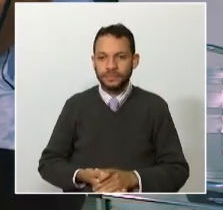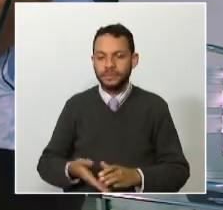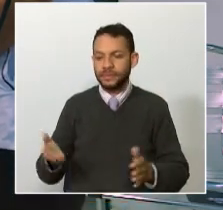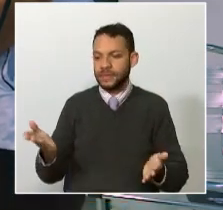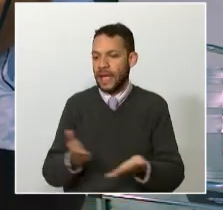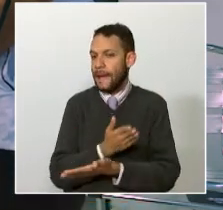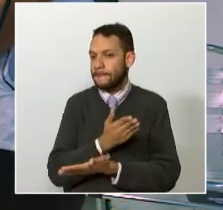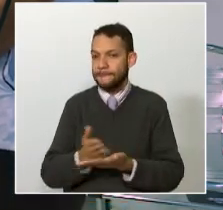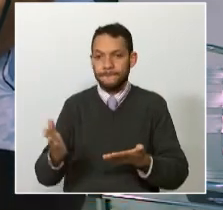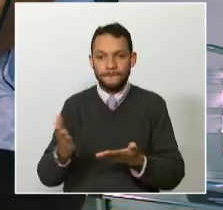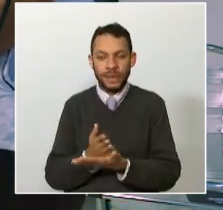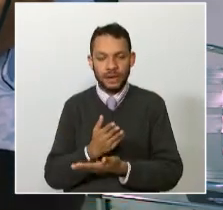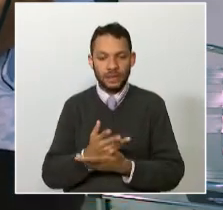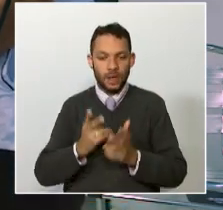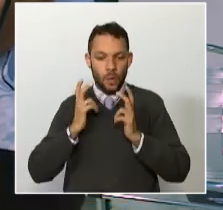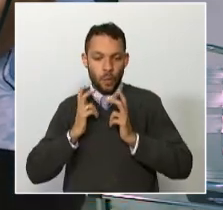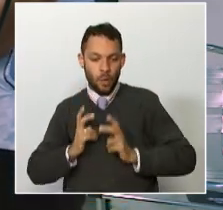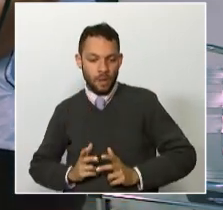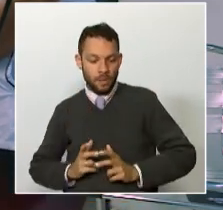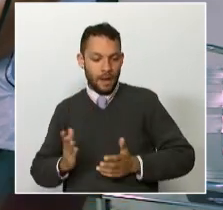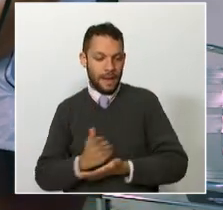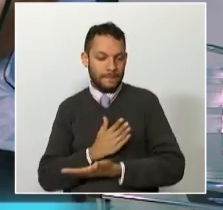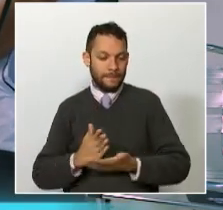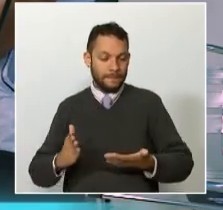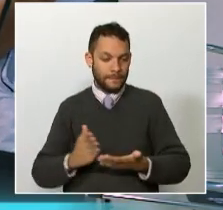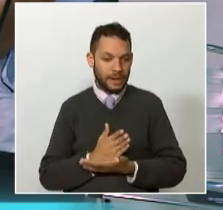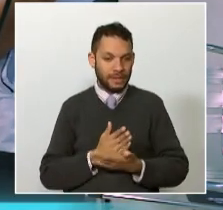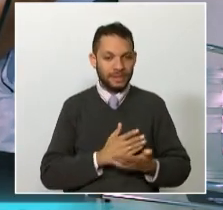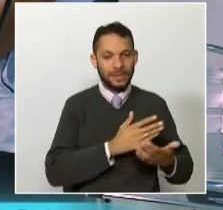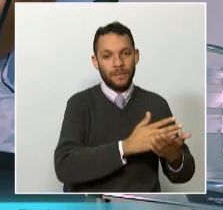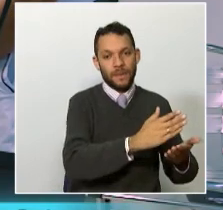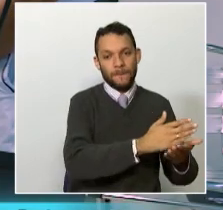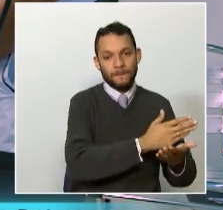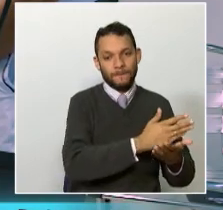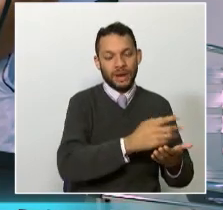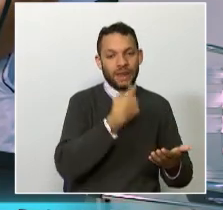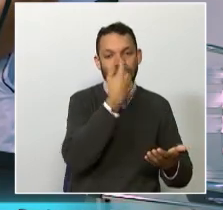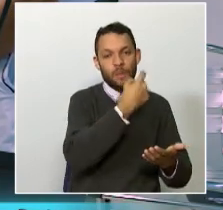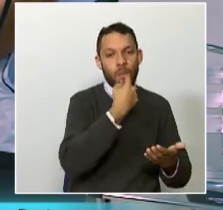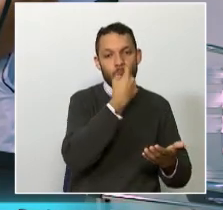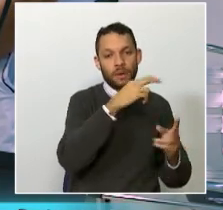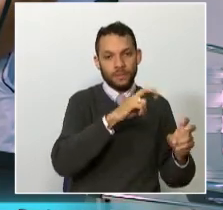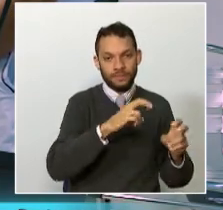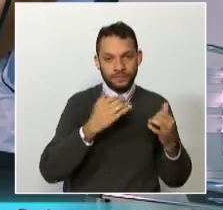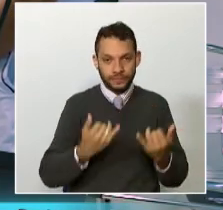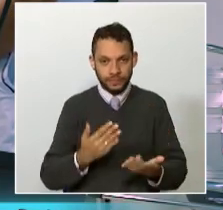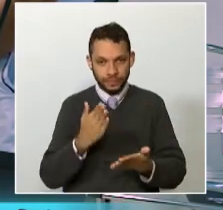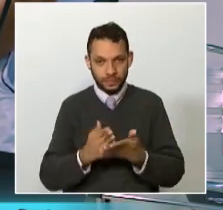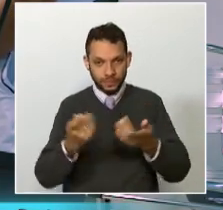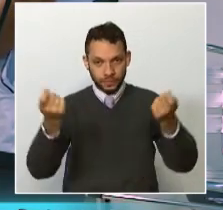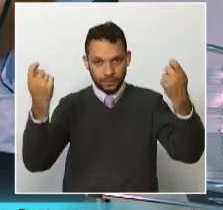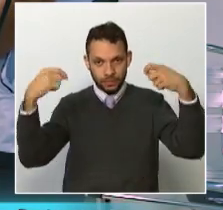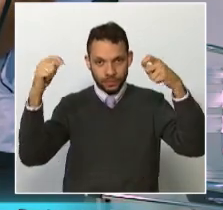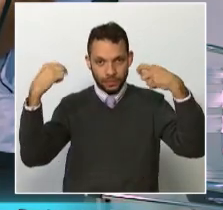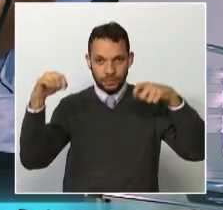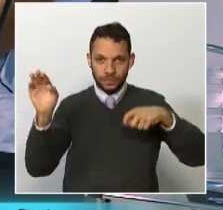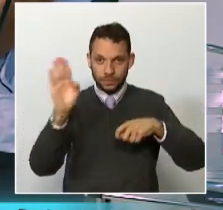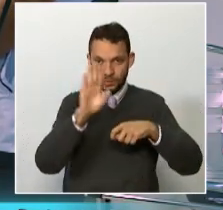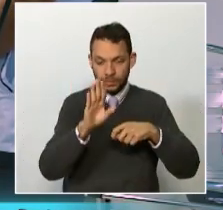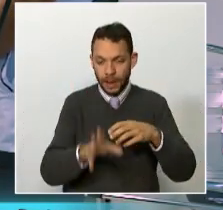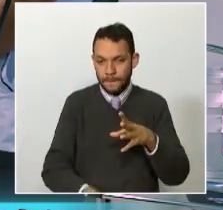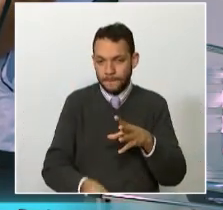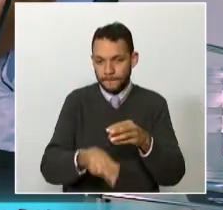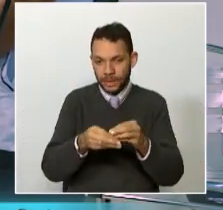medicina. Exacto, sí, siempre iba a profesionales diferentes. Okay. Vamos a ir a este corte de comerciales porque